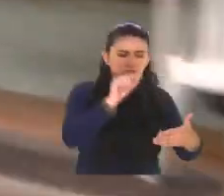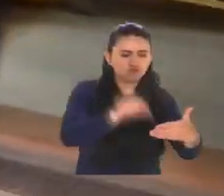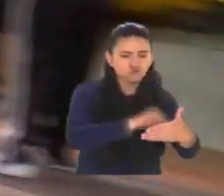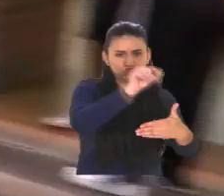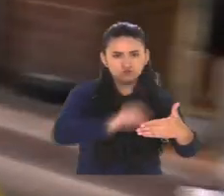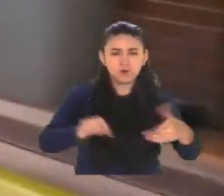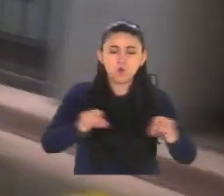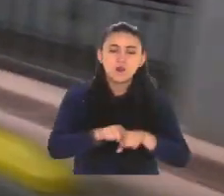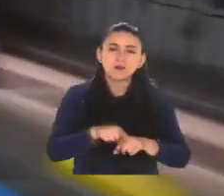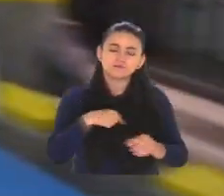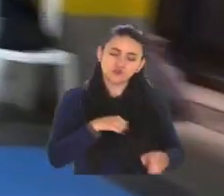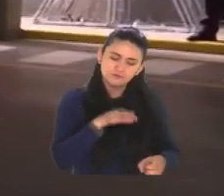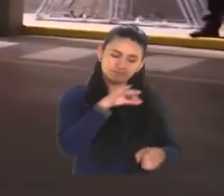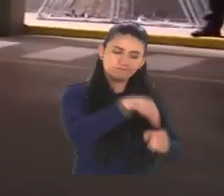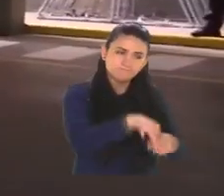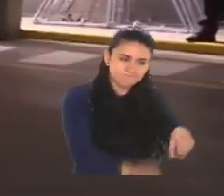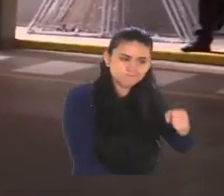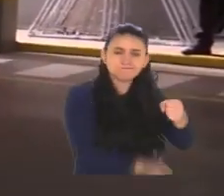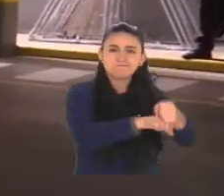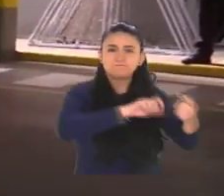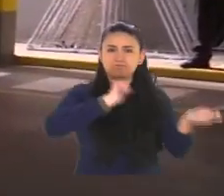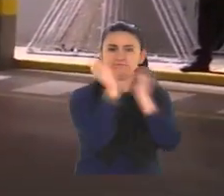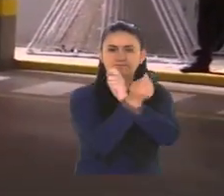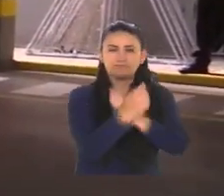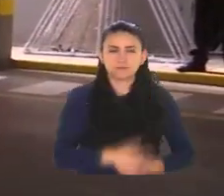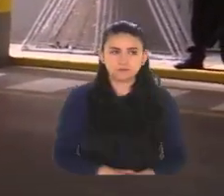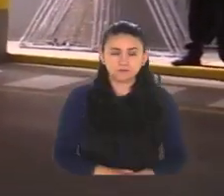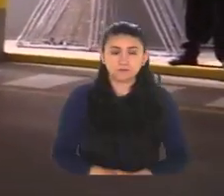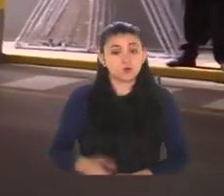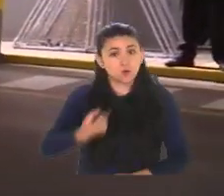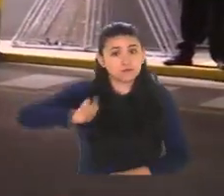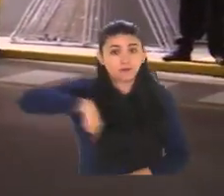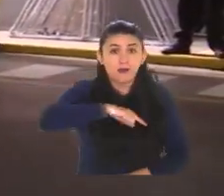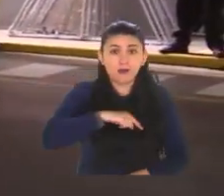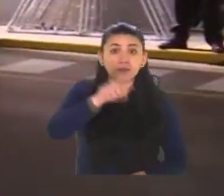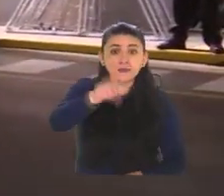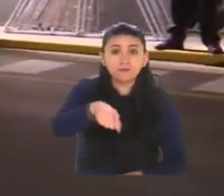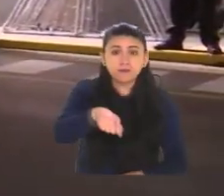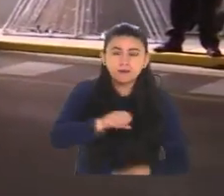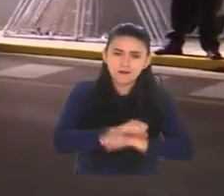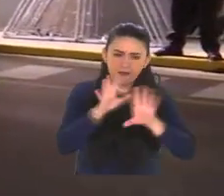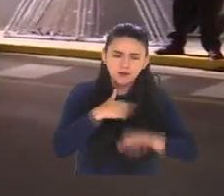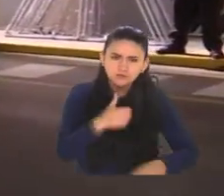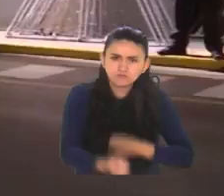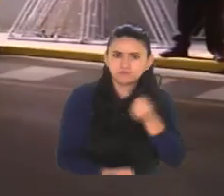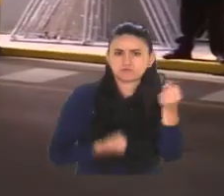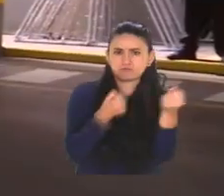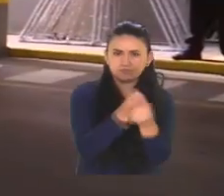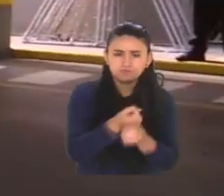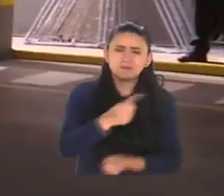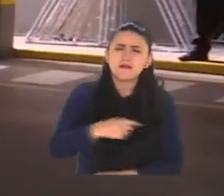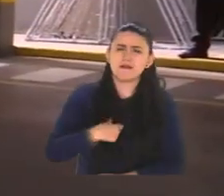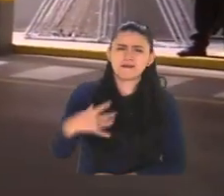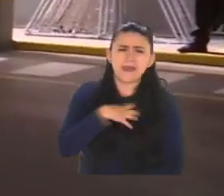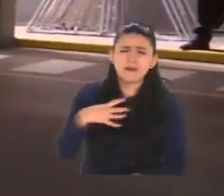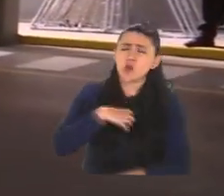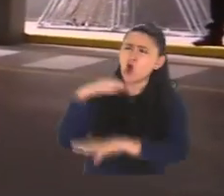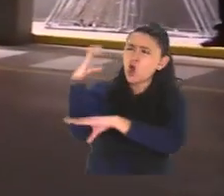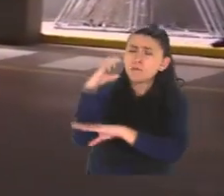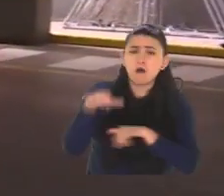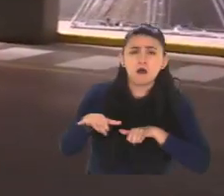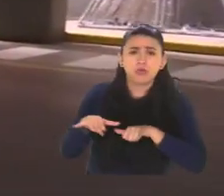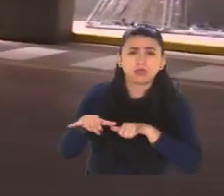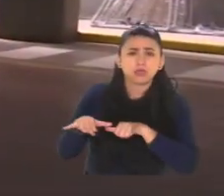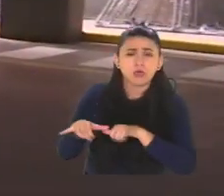su voz contribuya al cambio podemos aportar ya que todos nos quejamos de que el país no evoluciona pues